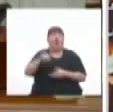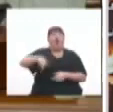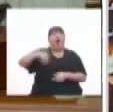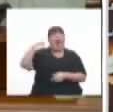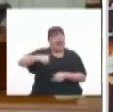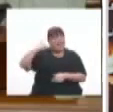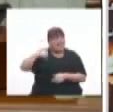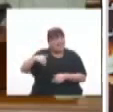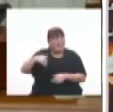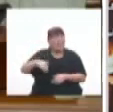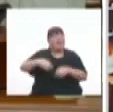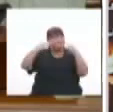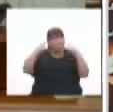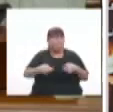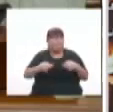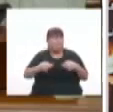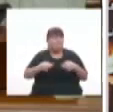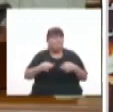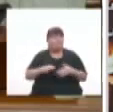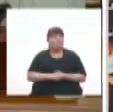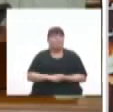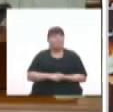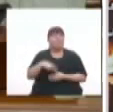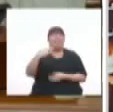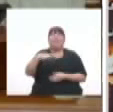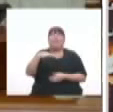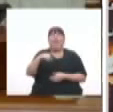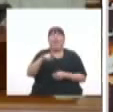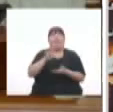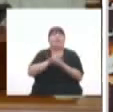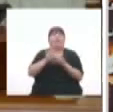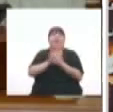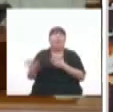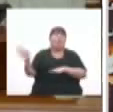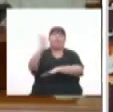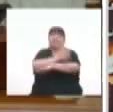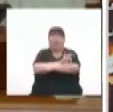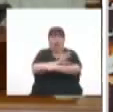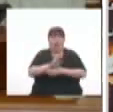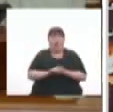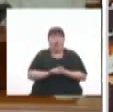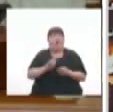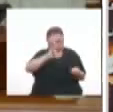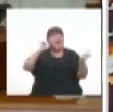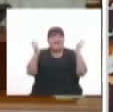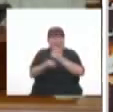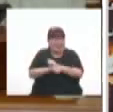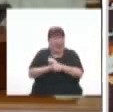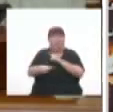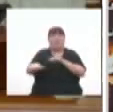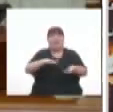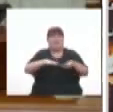sentarse a hablar y a negociar en una mesa eh Y esto hizo Que obviamente cambiara algunos votos o